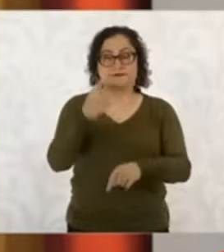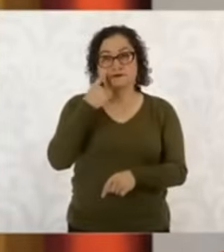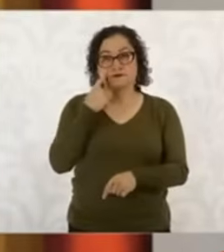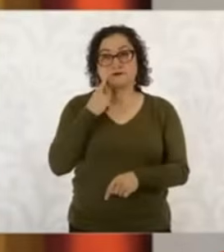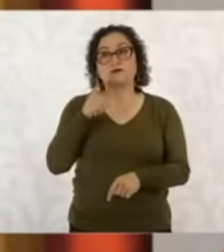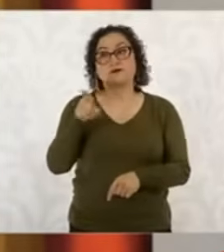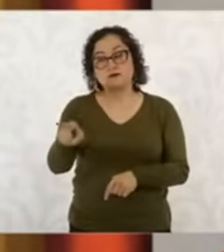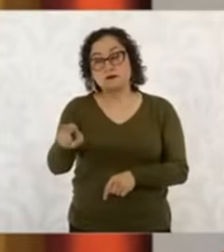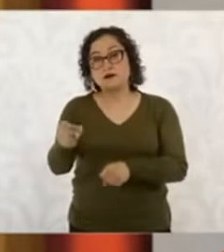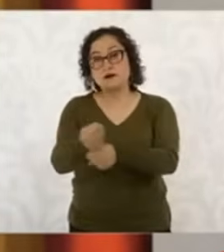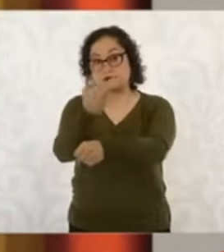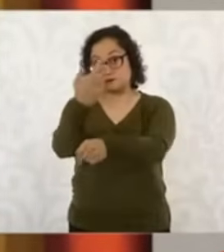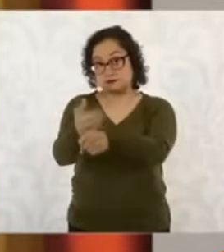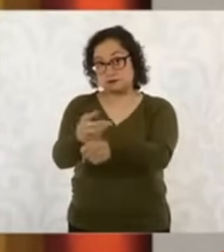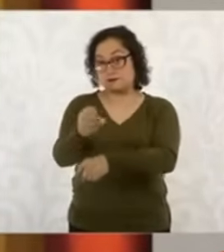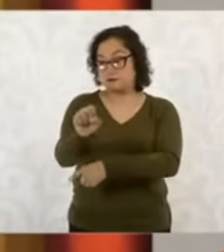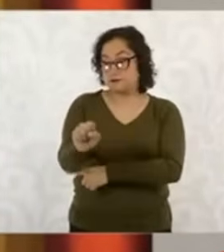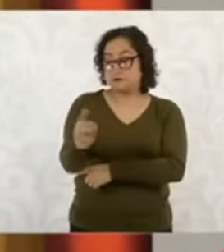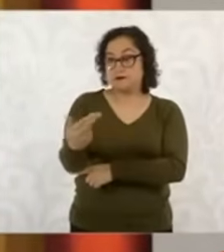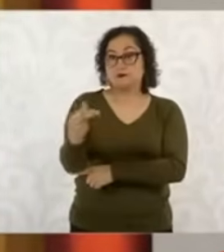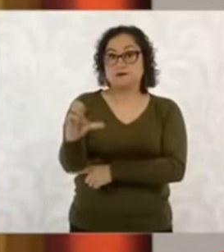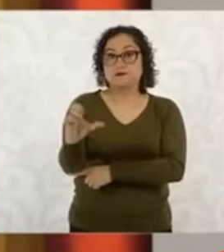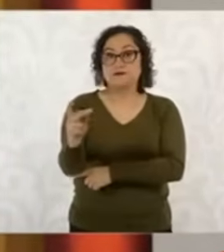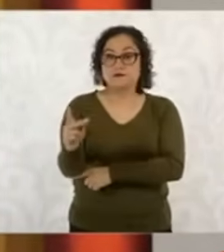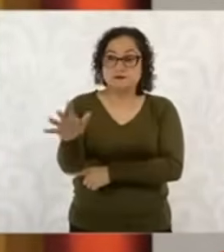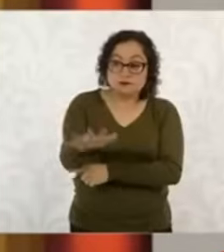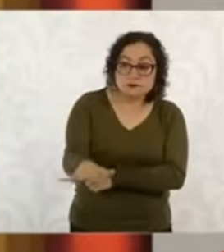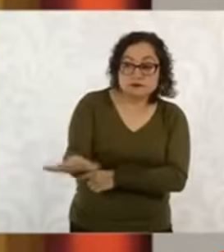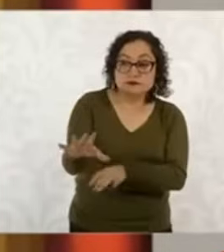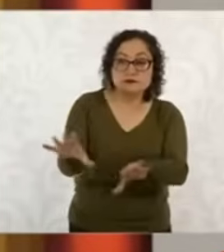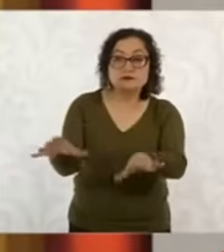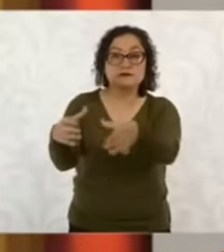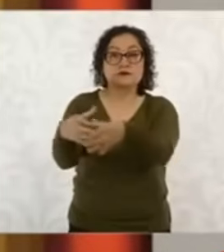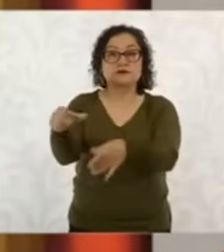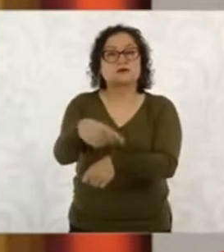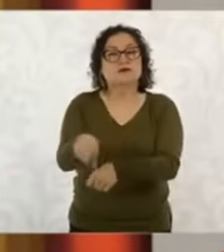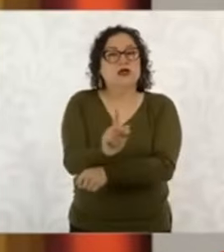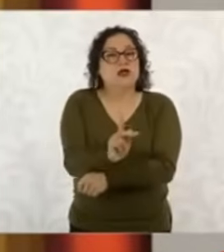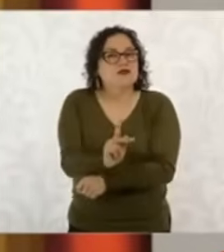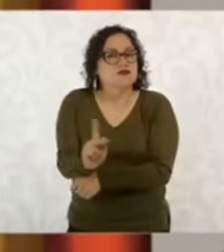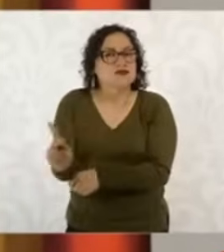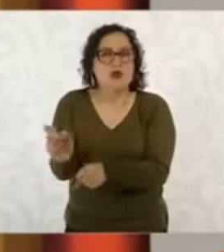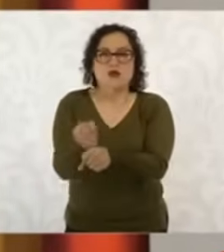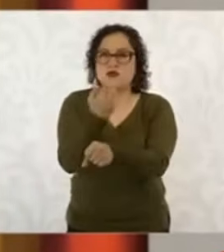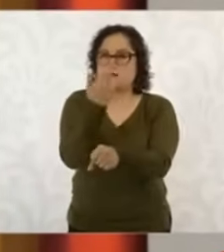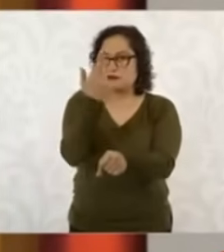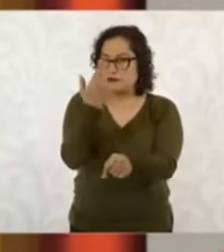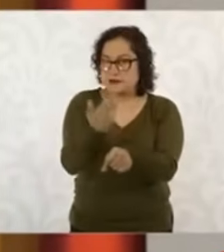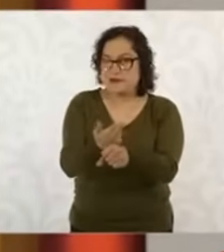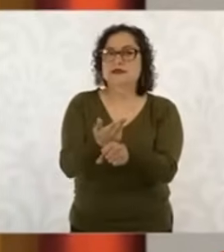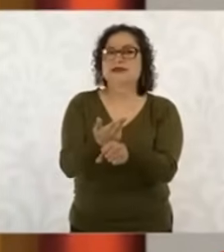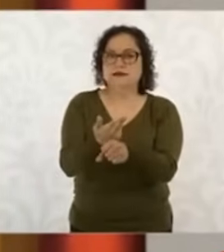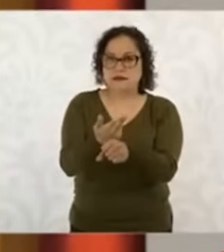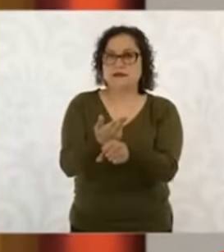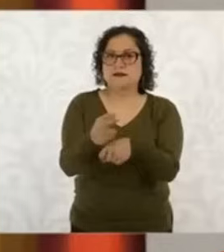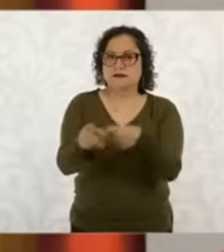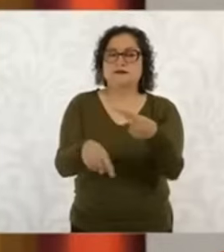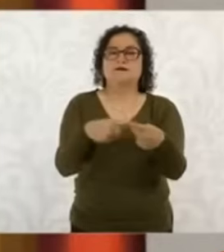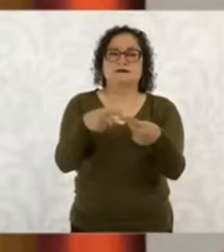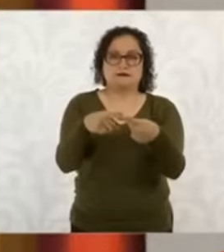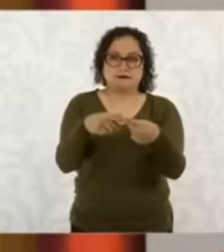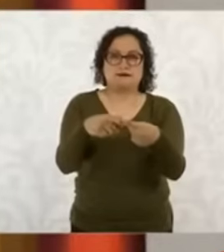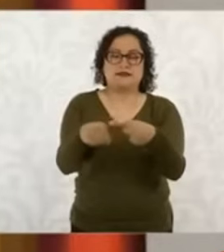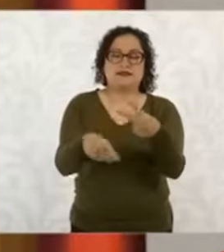todos sus secretarios, subsecretarias, Ya vieron que son 2 subsecretarias mujeres por primera vez en